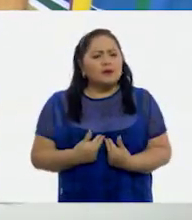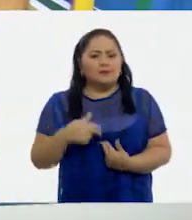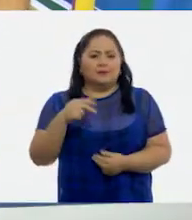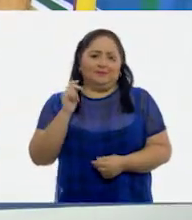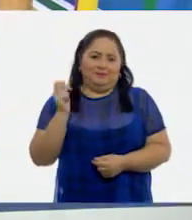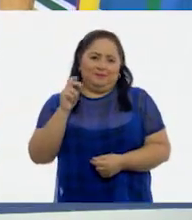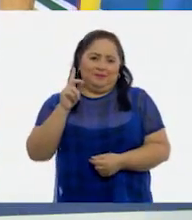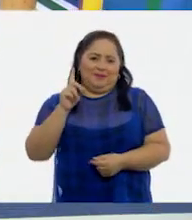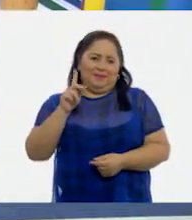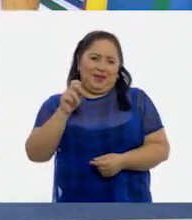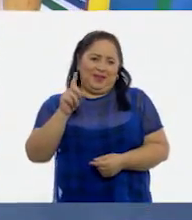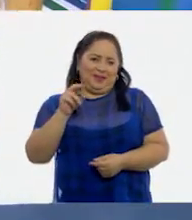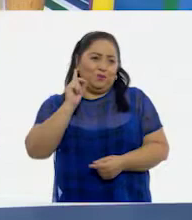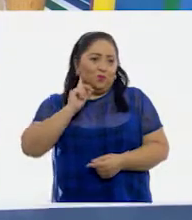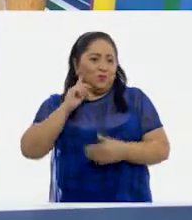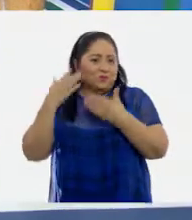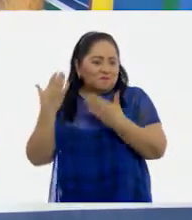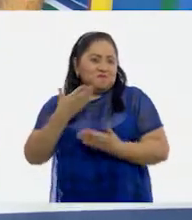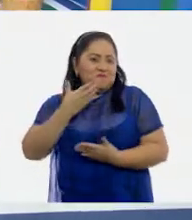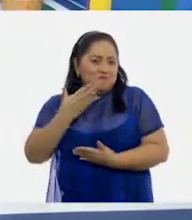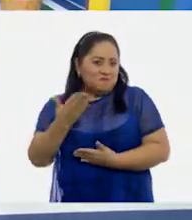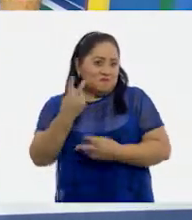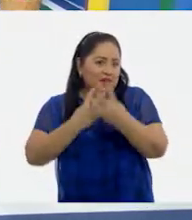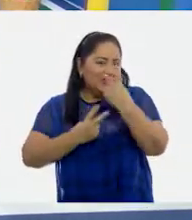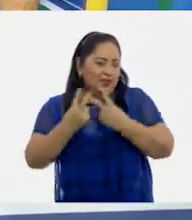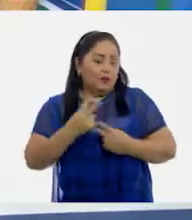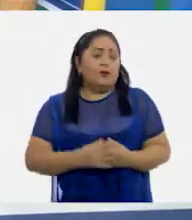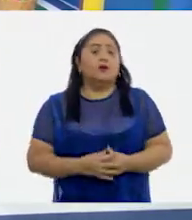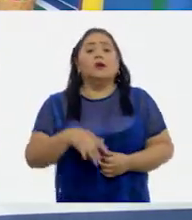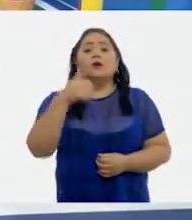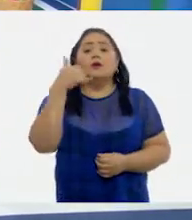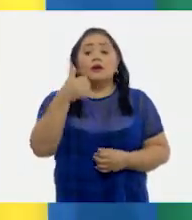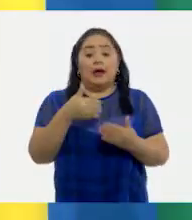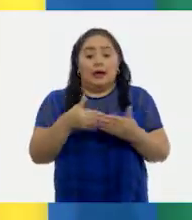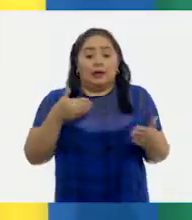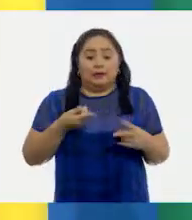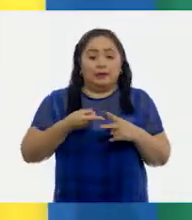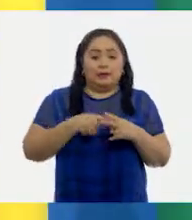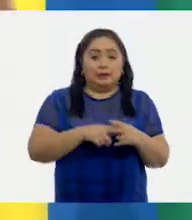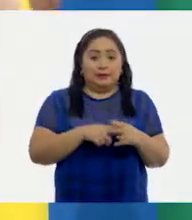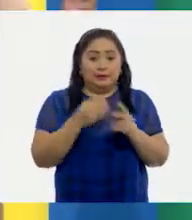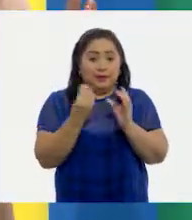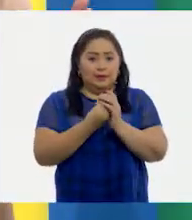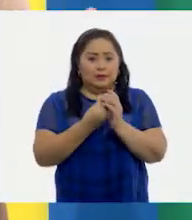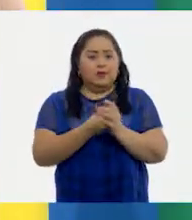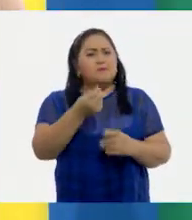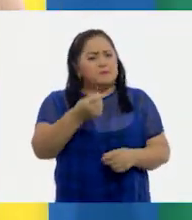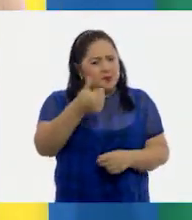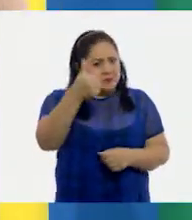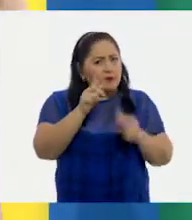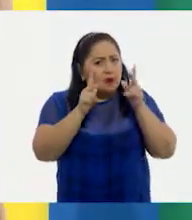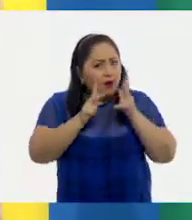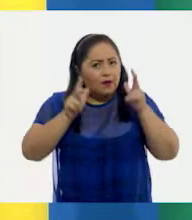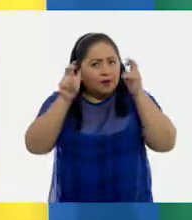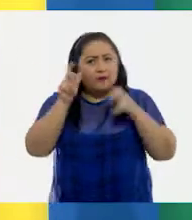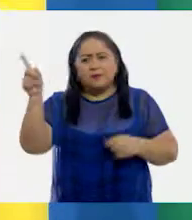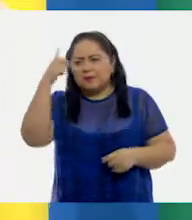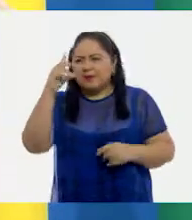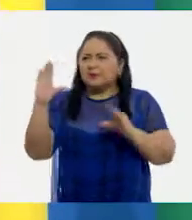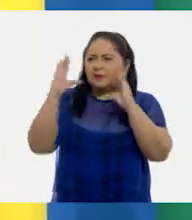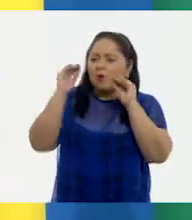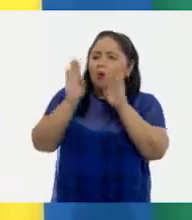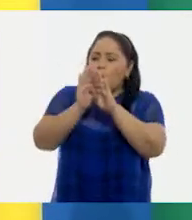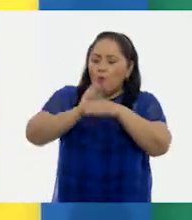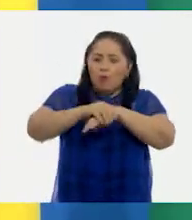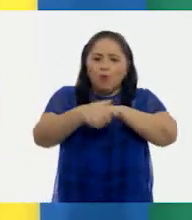Pedro Benítez. Maestro, bienvenido. Muchas gracias. Y antes de iniciar nuestra clase, ¿por qué no vamos con Ajo listo para que nos enseñe